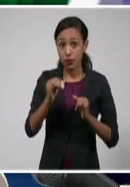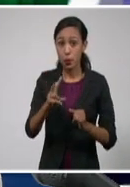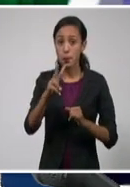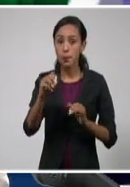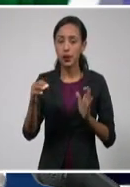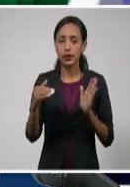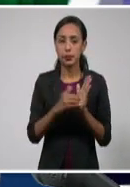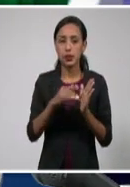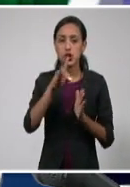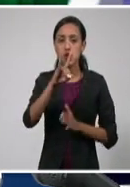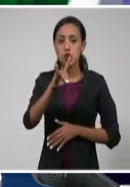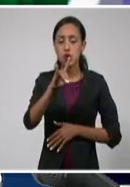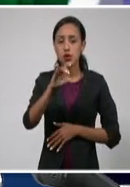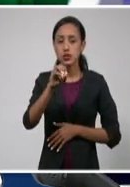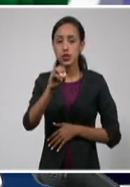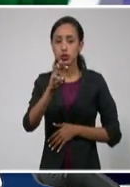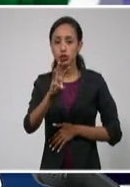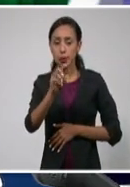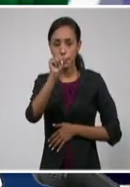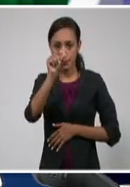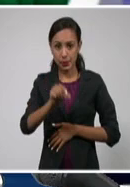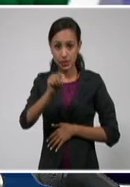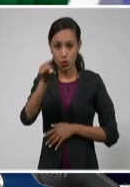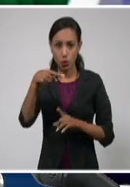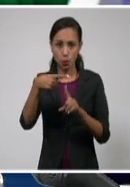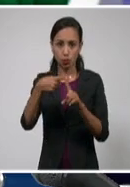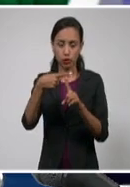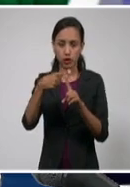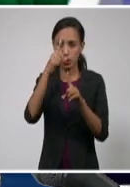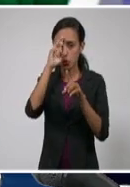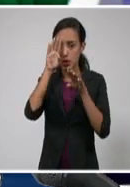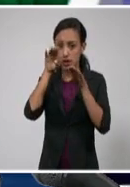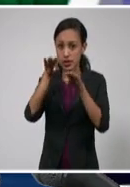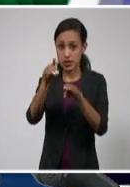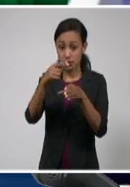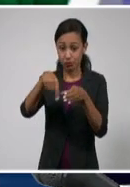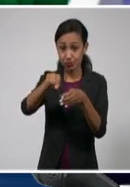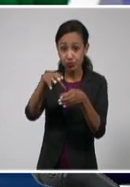20.903 pacientes ingresados, de ellos